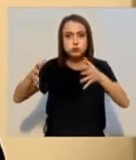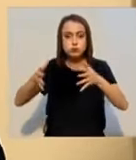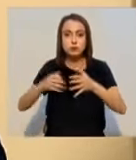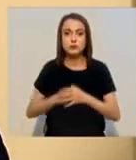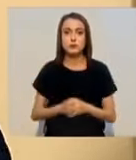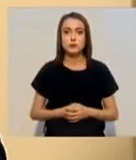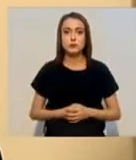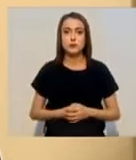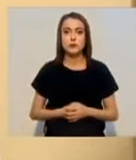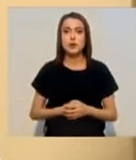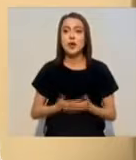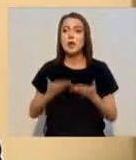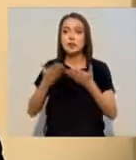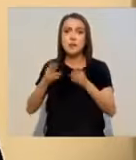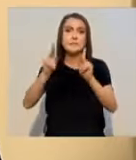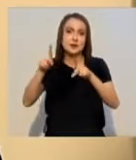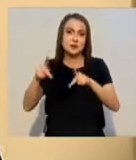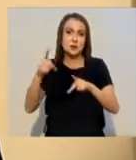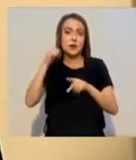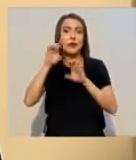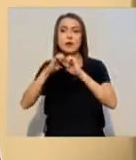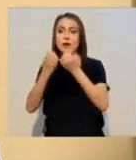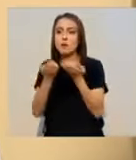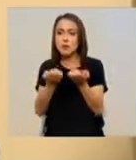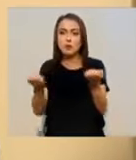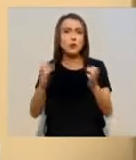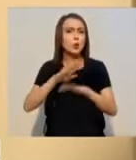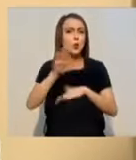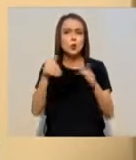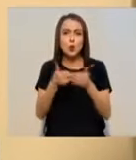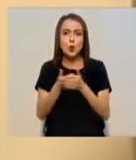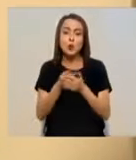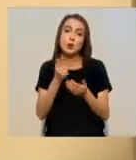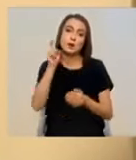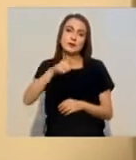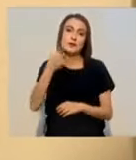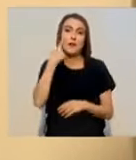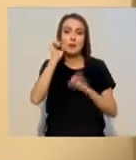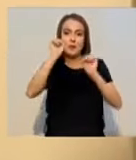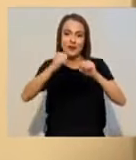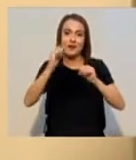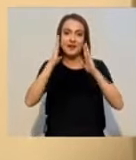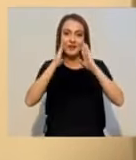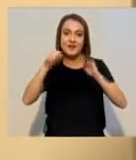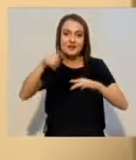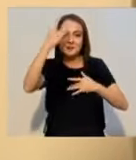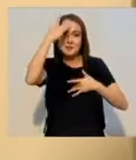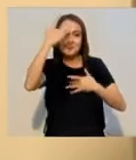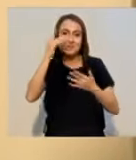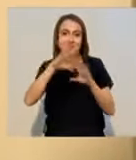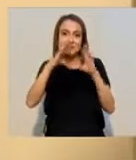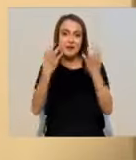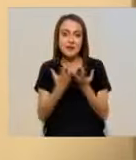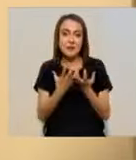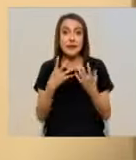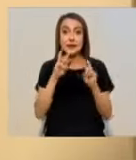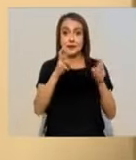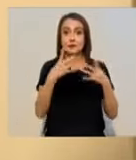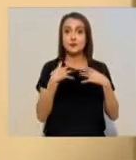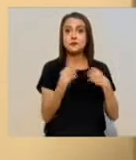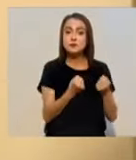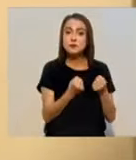de dotación de personal, de equipos, todo lo que se requiere para atender una pandemia en el contexto